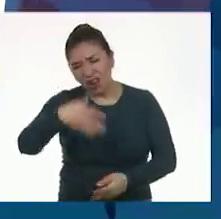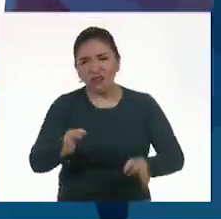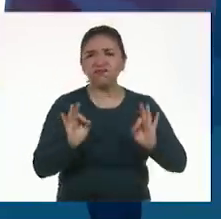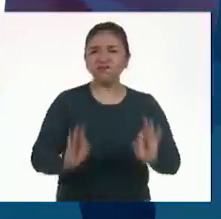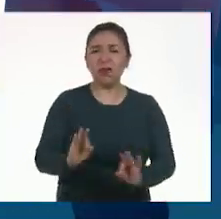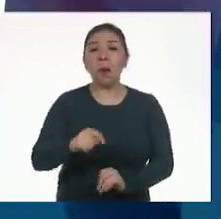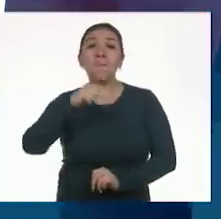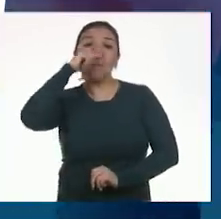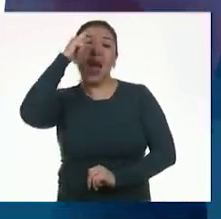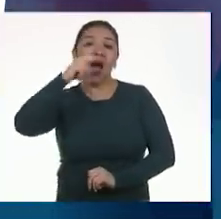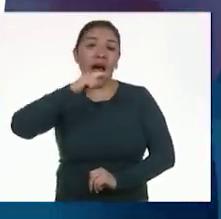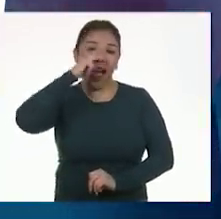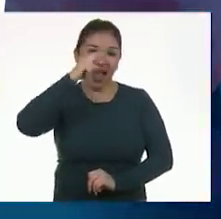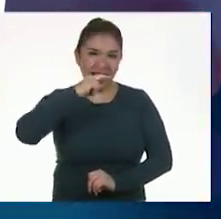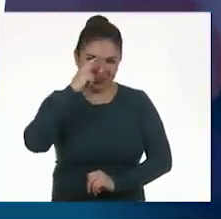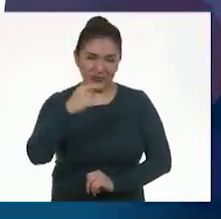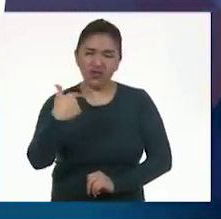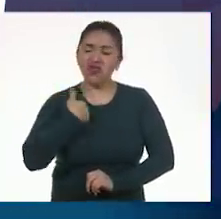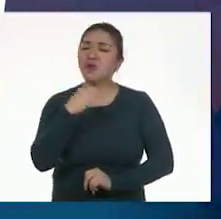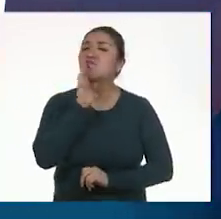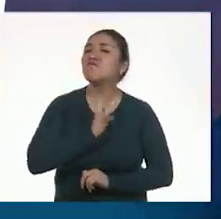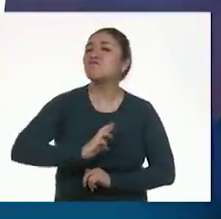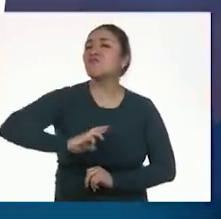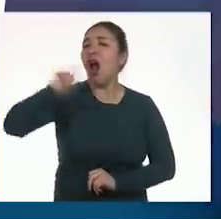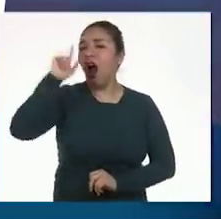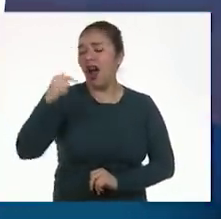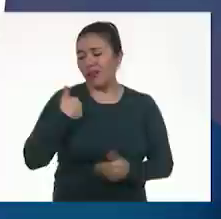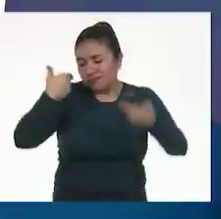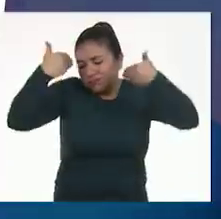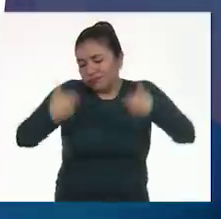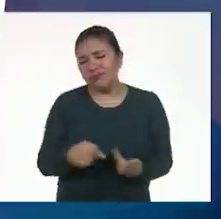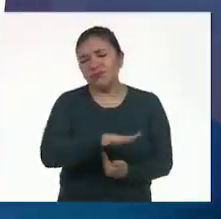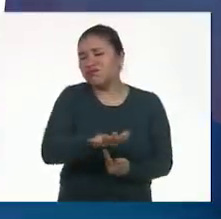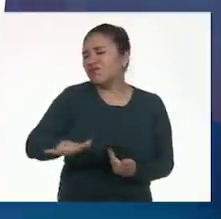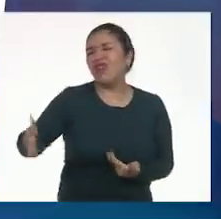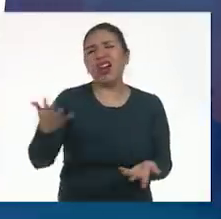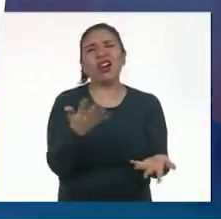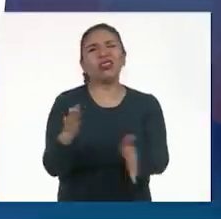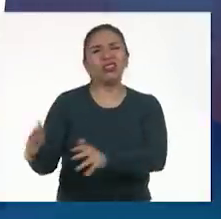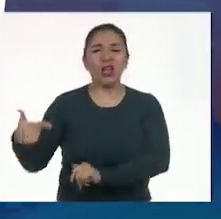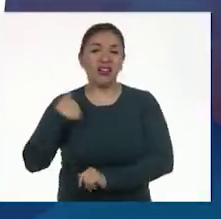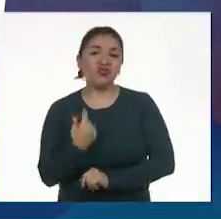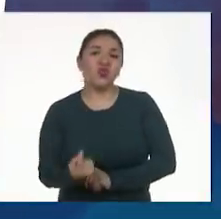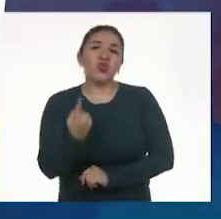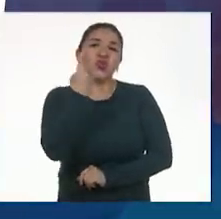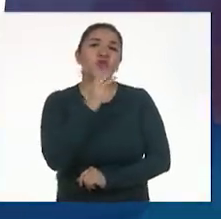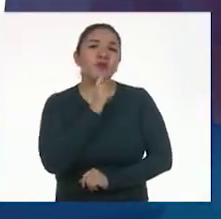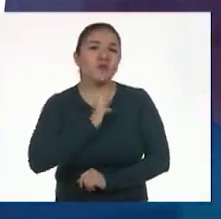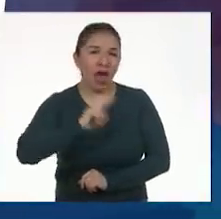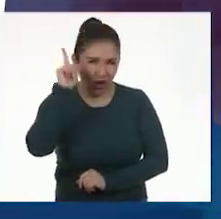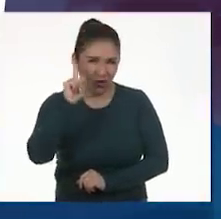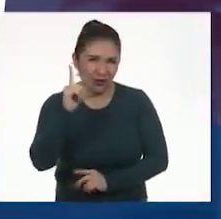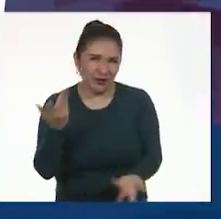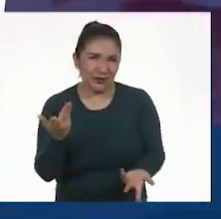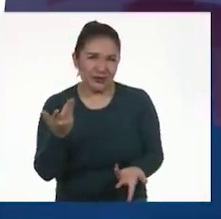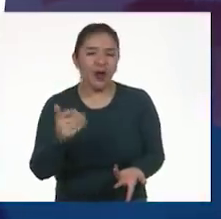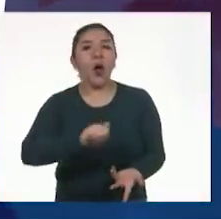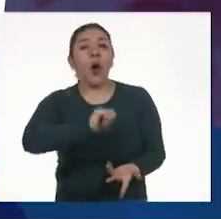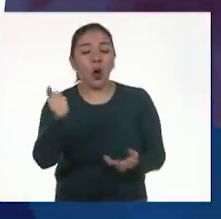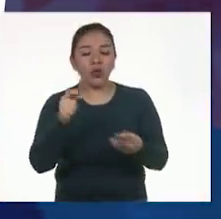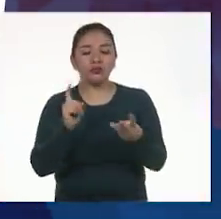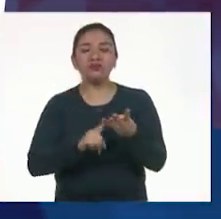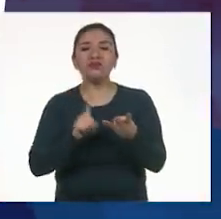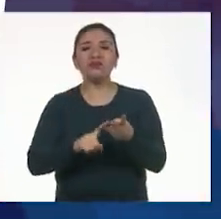yo. Exacto, exacto. Es soberbio, por supuesto. Cree que puede. Y por último, es